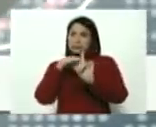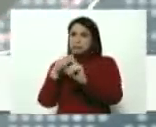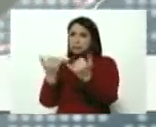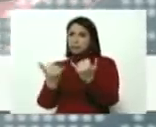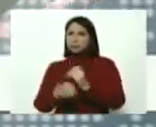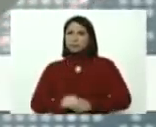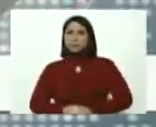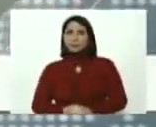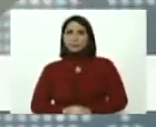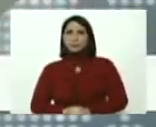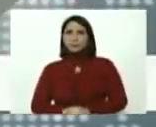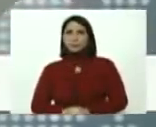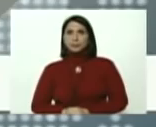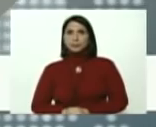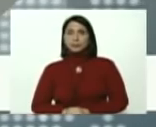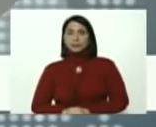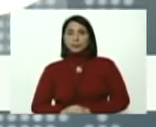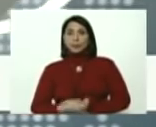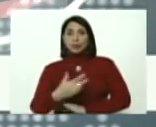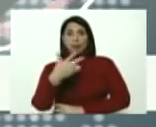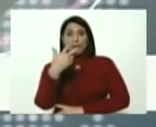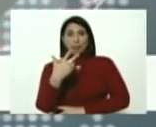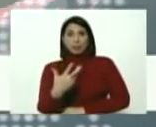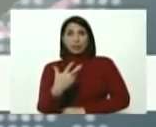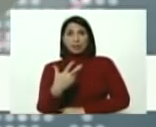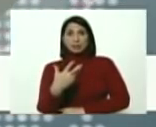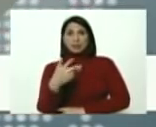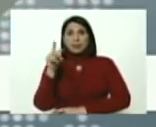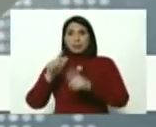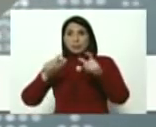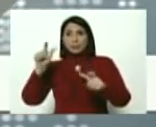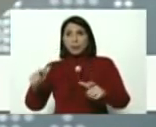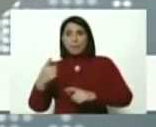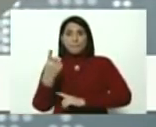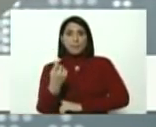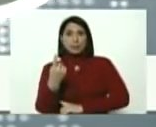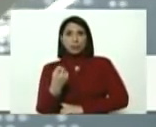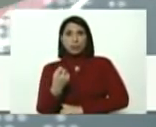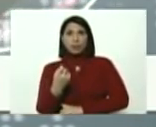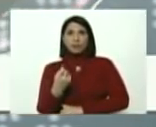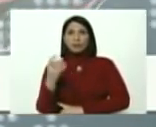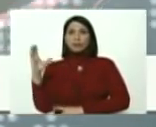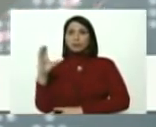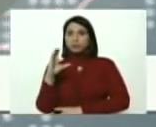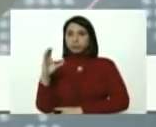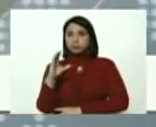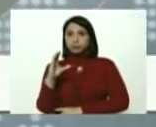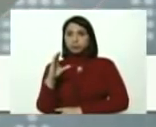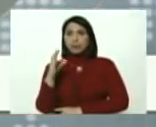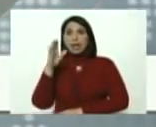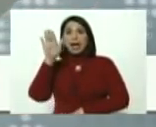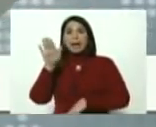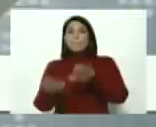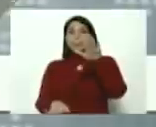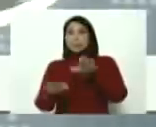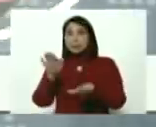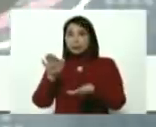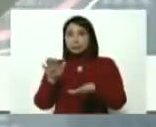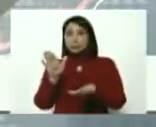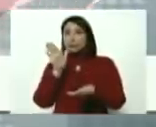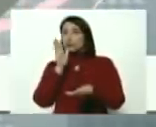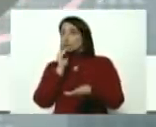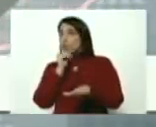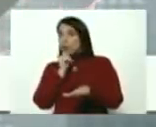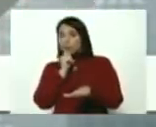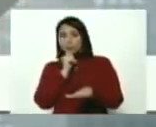momentos. Los tres casos restantes son casos del Distrito Capital. Y a pesar de que no